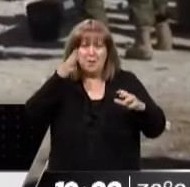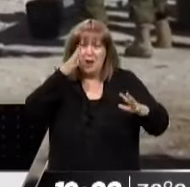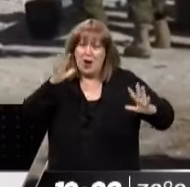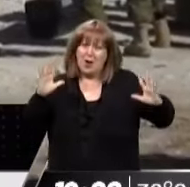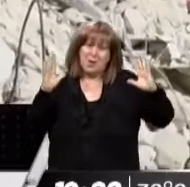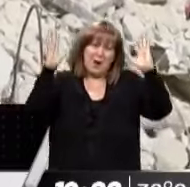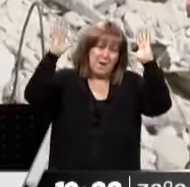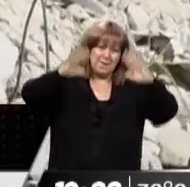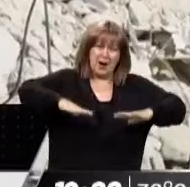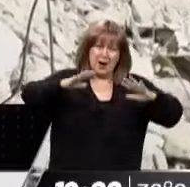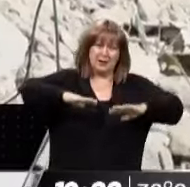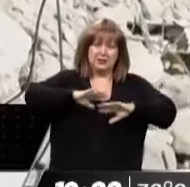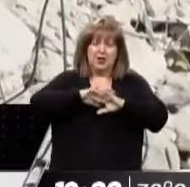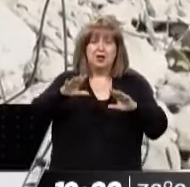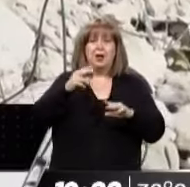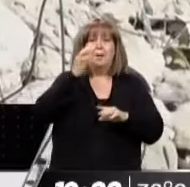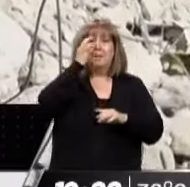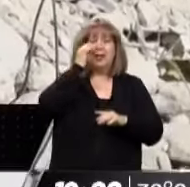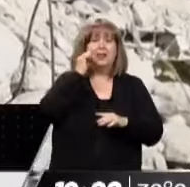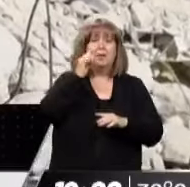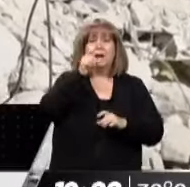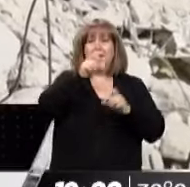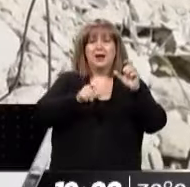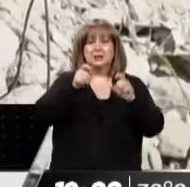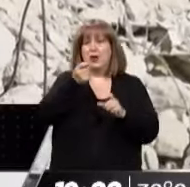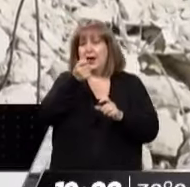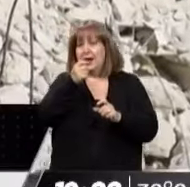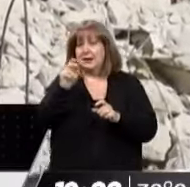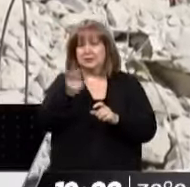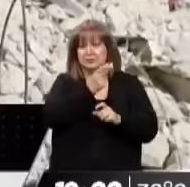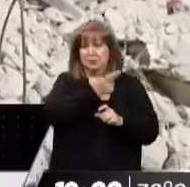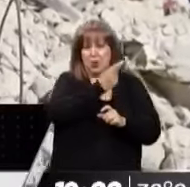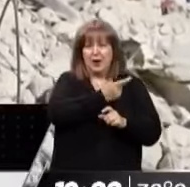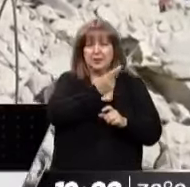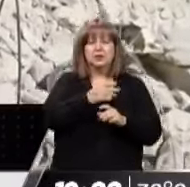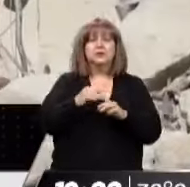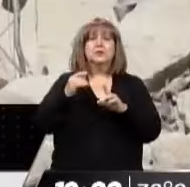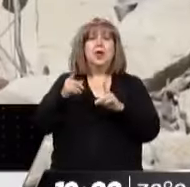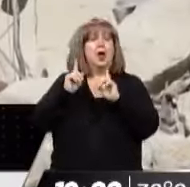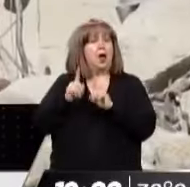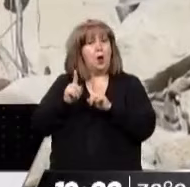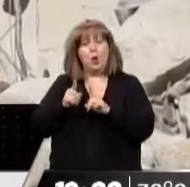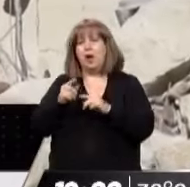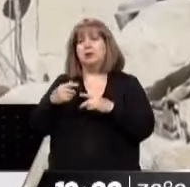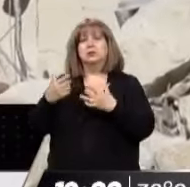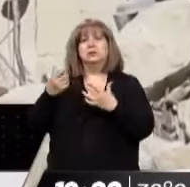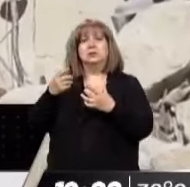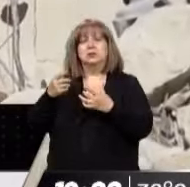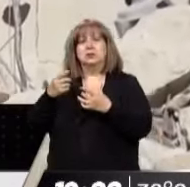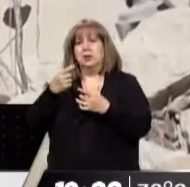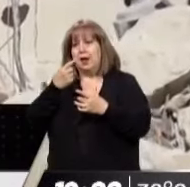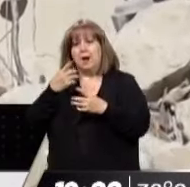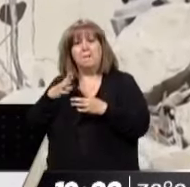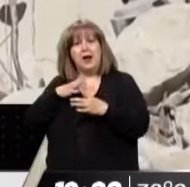en décadas en la región, con casi 20.000 fallecidos. Los equipos de rescate continúan la búsqueda de miles de personas que se